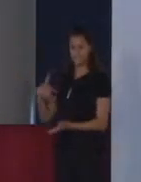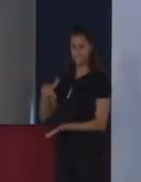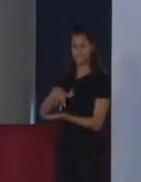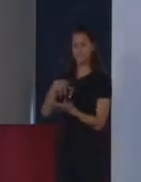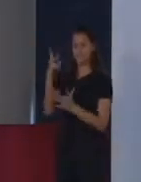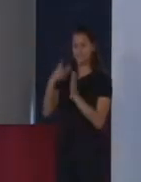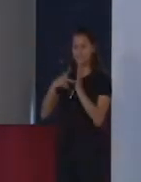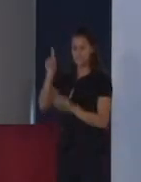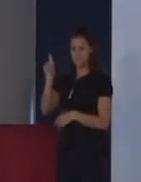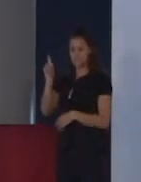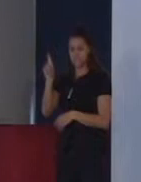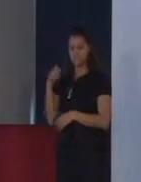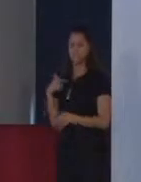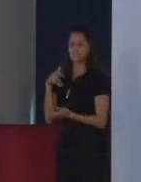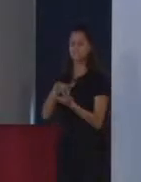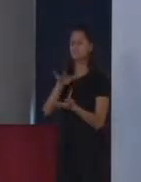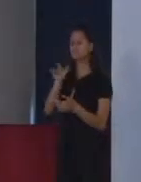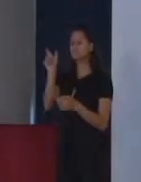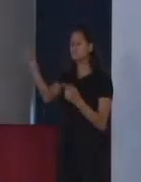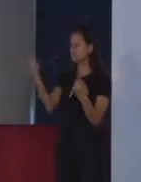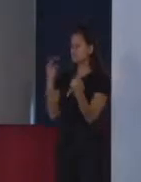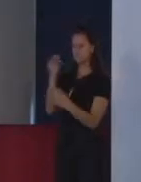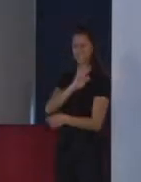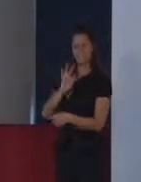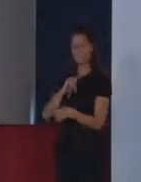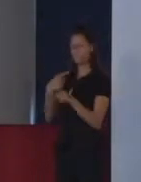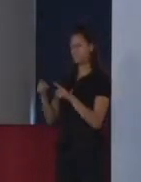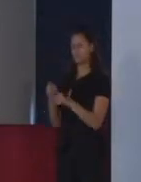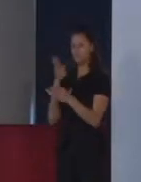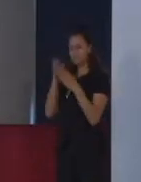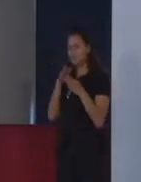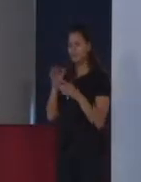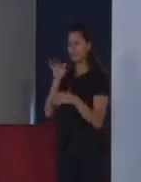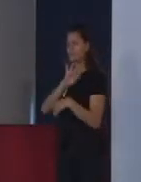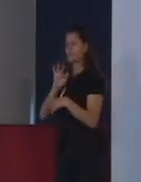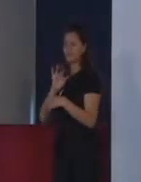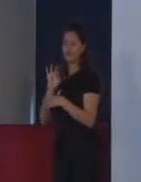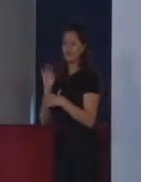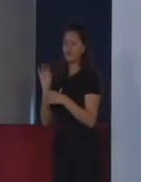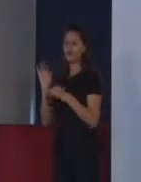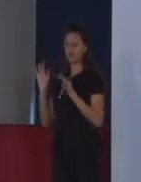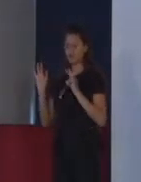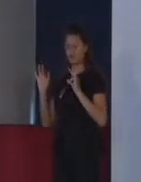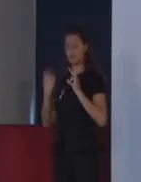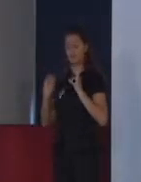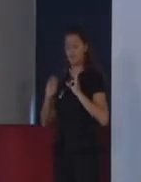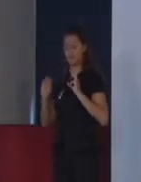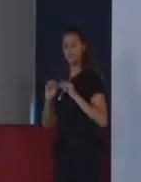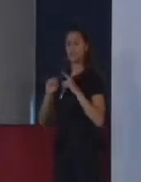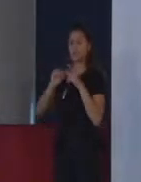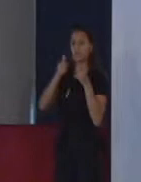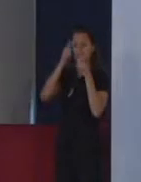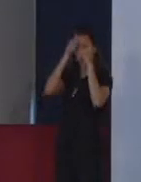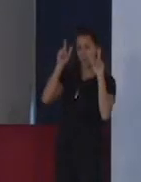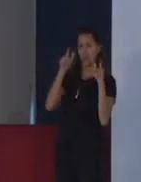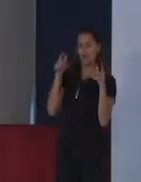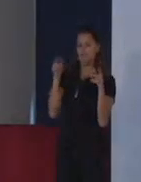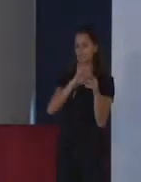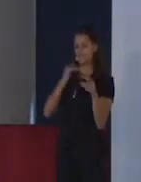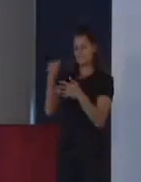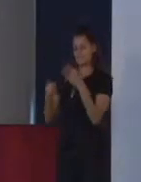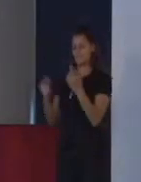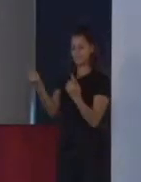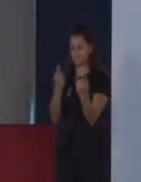2006, donde estaba con terapeutas de muchos campos, ocupacional, de lenguaje, y la primera pregunta que me dijeron es que ellos